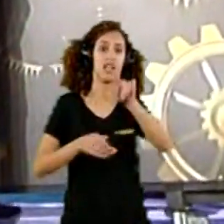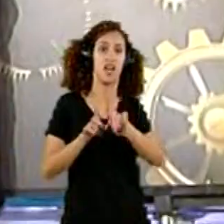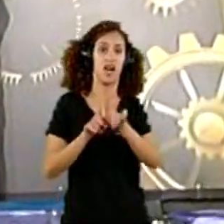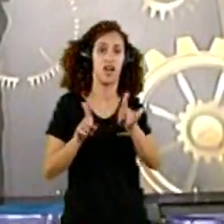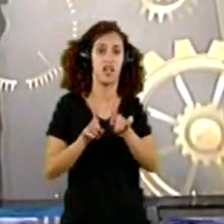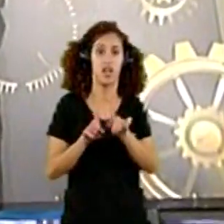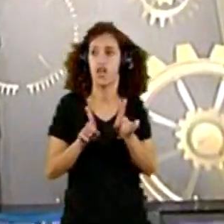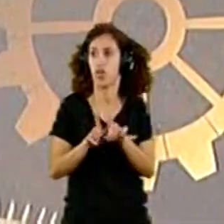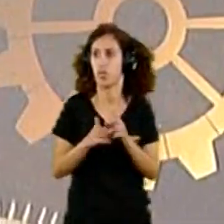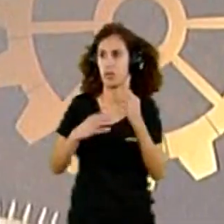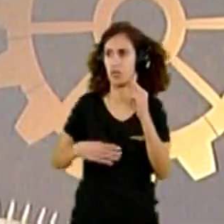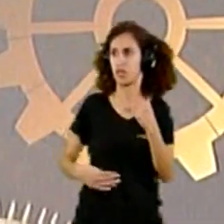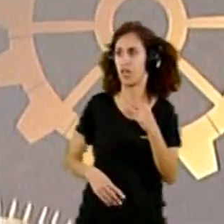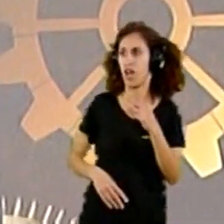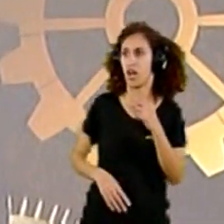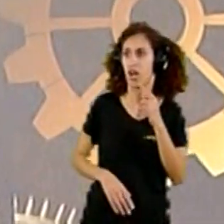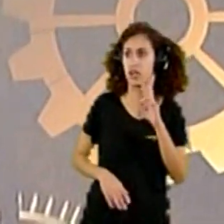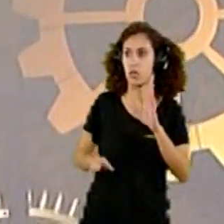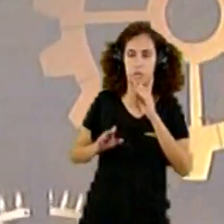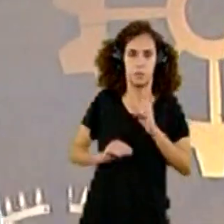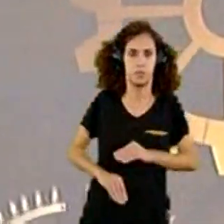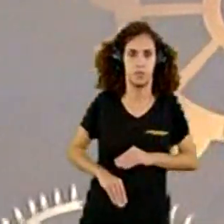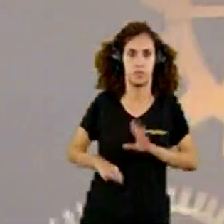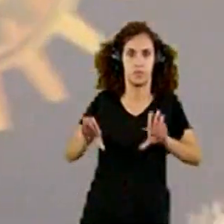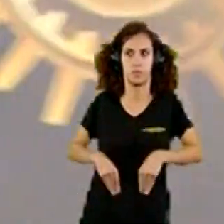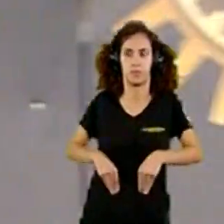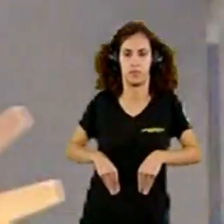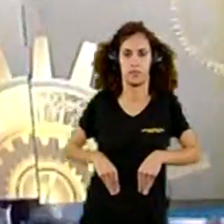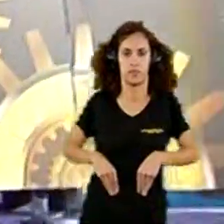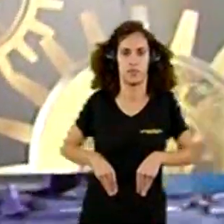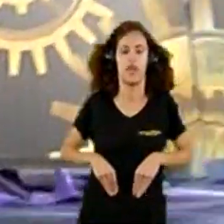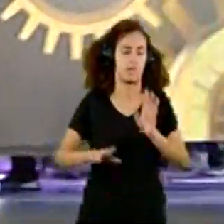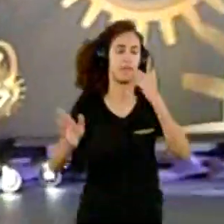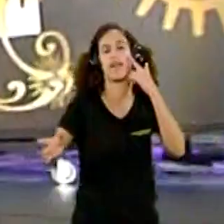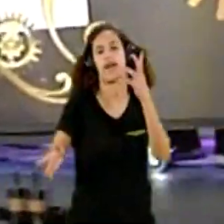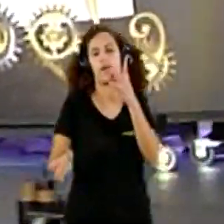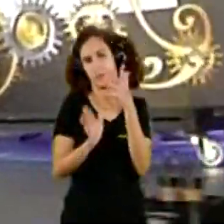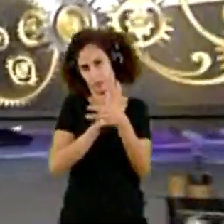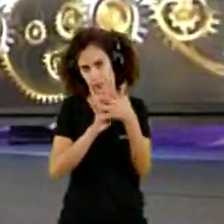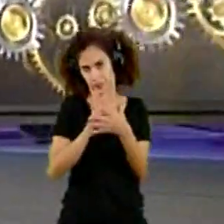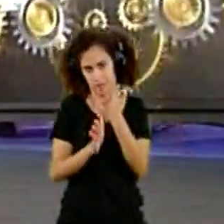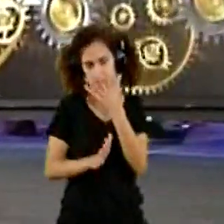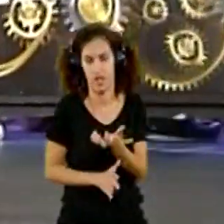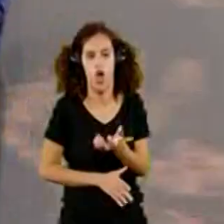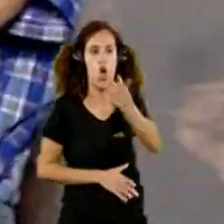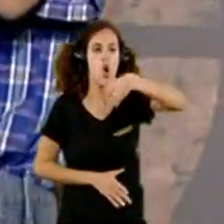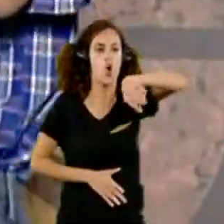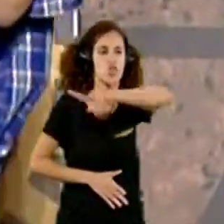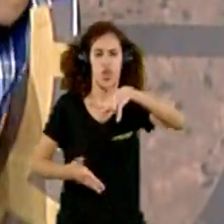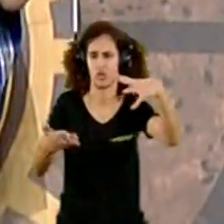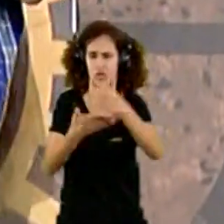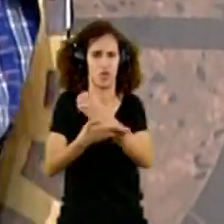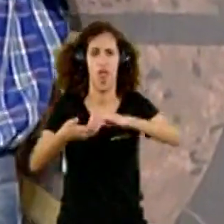hizo ahí en los cornes. Quieto, quietito. No, mira, ahora hablando en serio, a ver, ¿quién tiene aquí un cuñado que sea